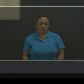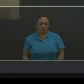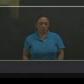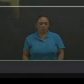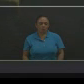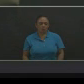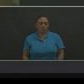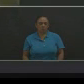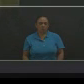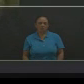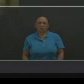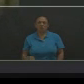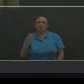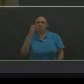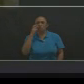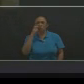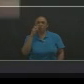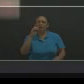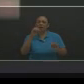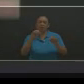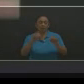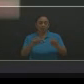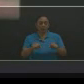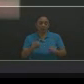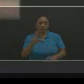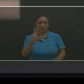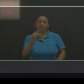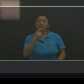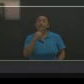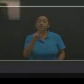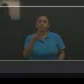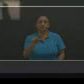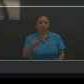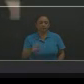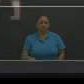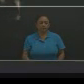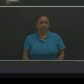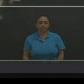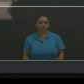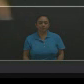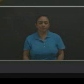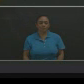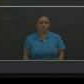Ella quiere un padre que pueda escuchar lo que ella dice.